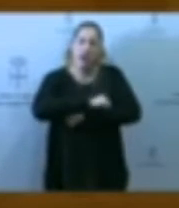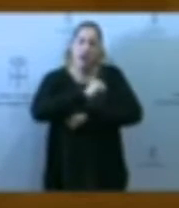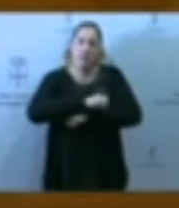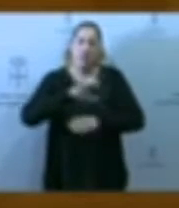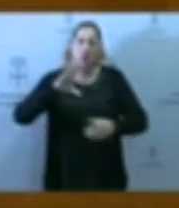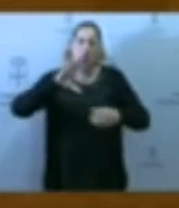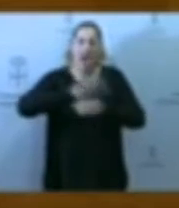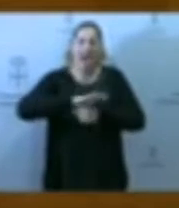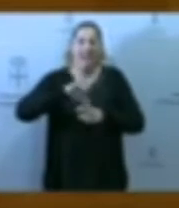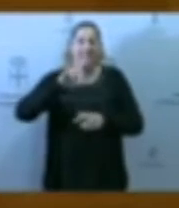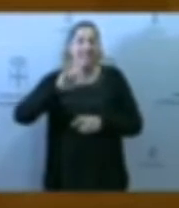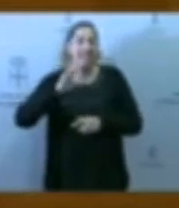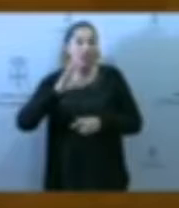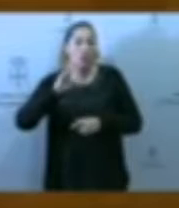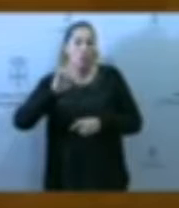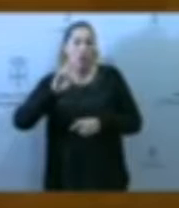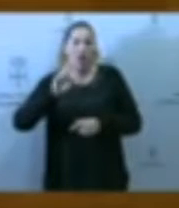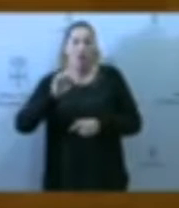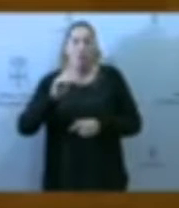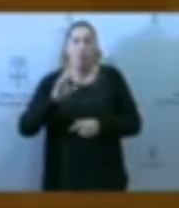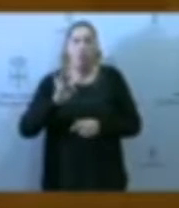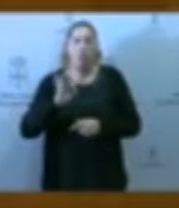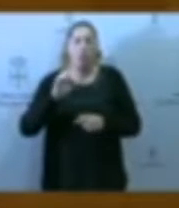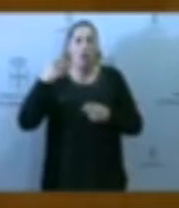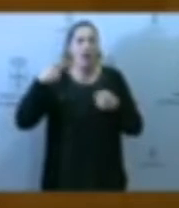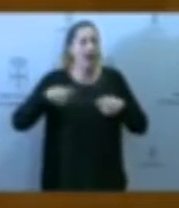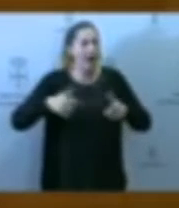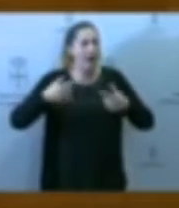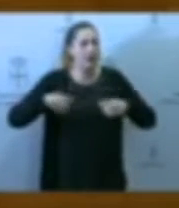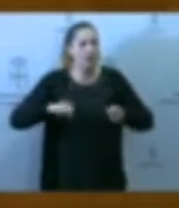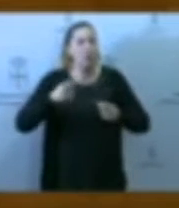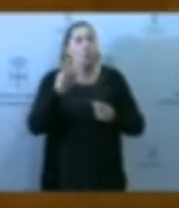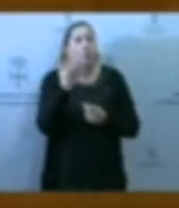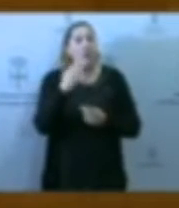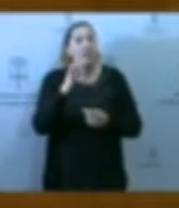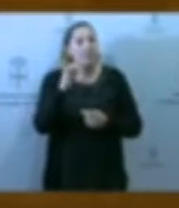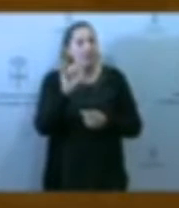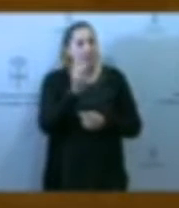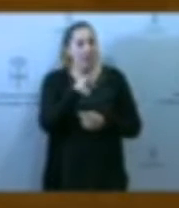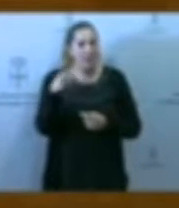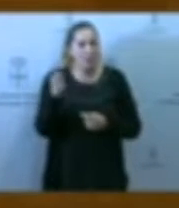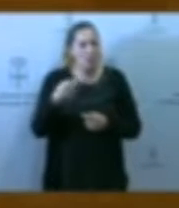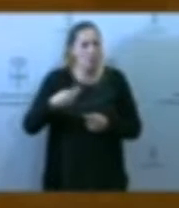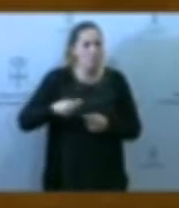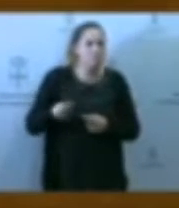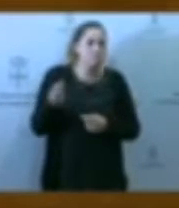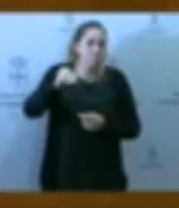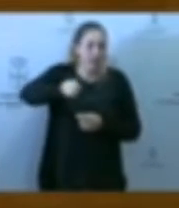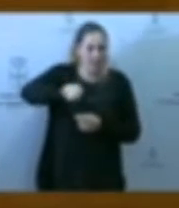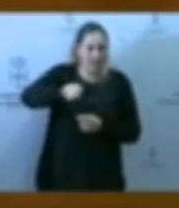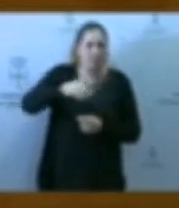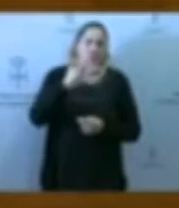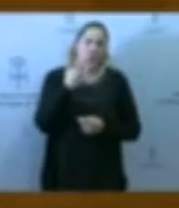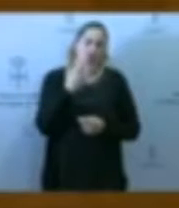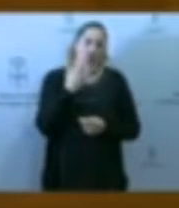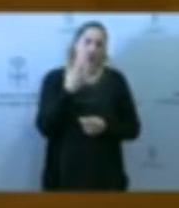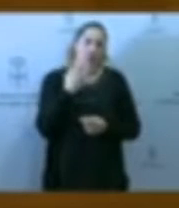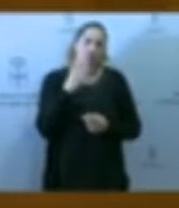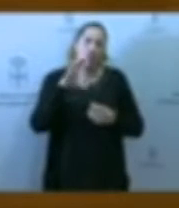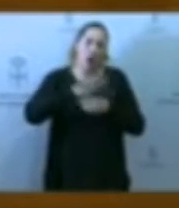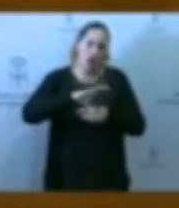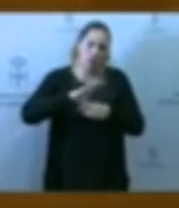coste de un 15%, en algunos modelos 40.000 euros más que uno de gasóleo. Y se preguntaban, con